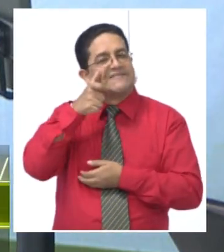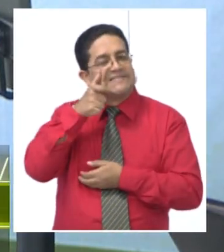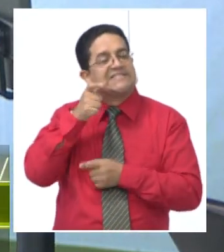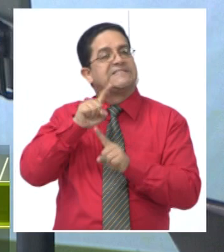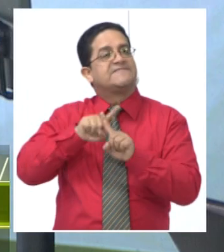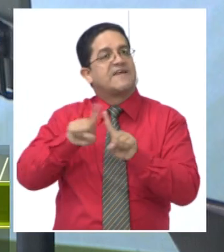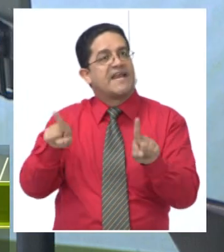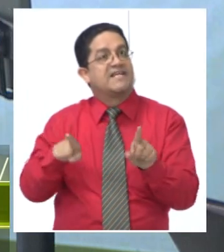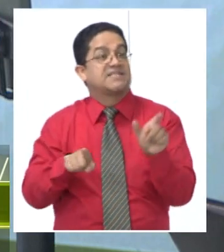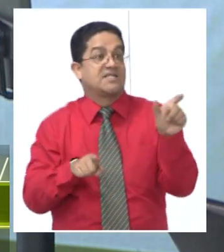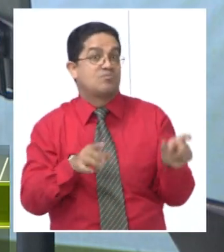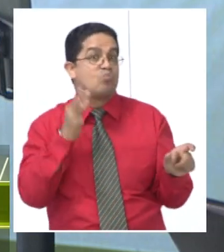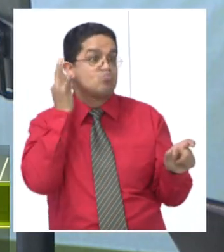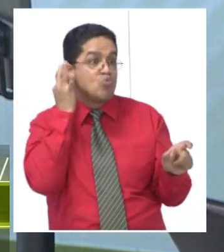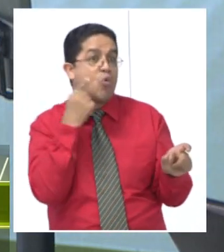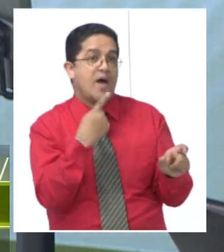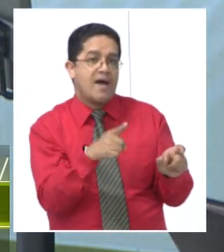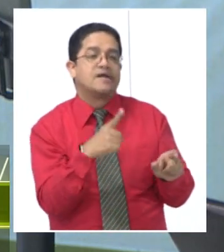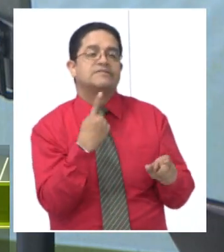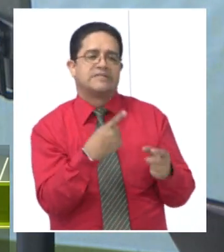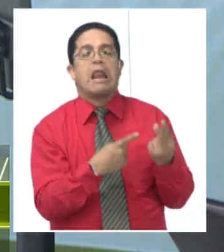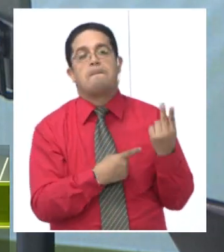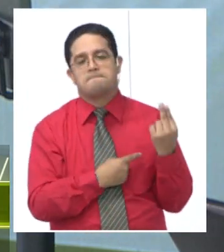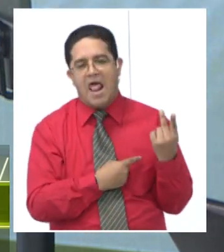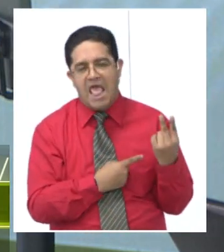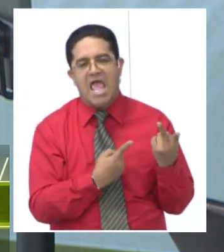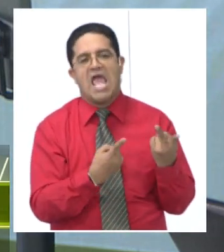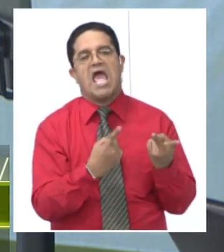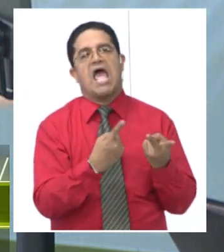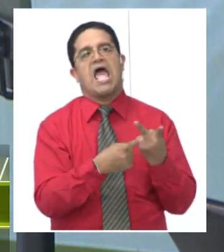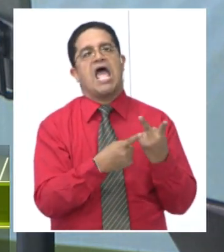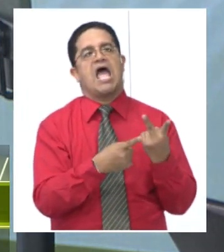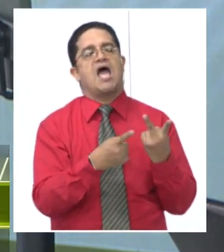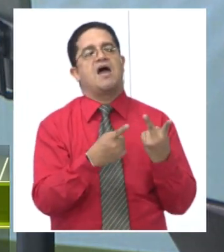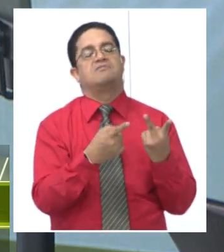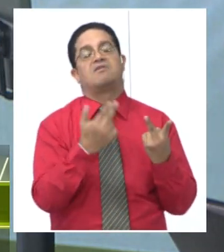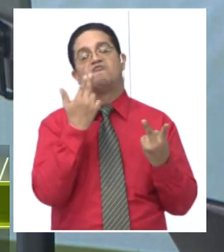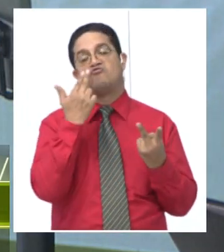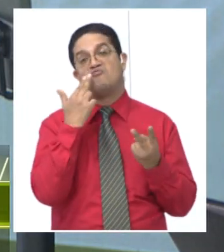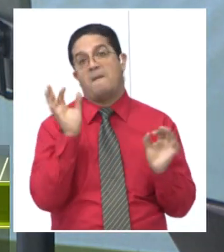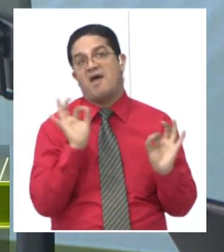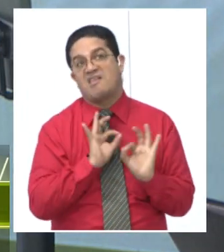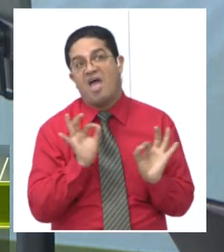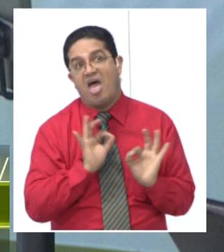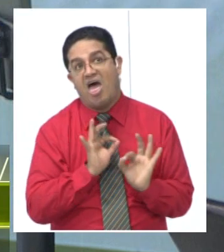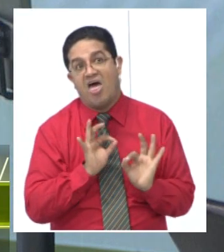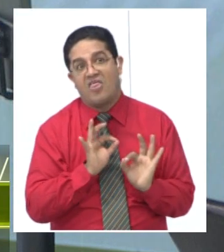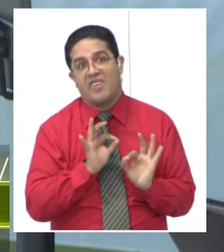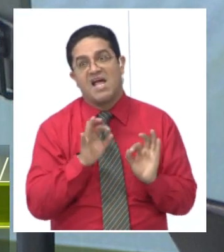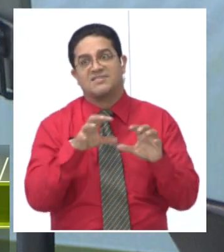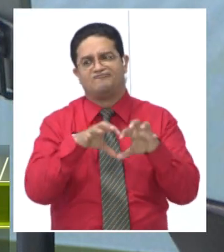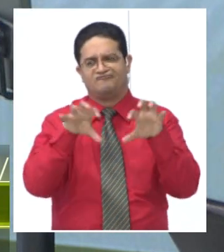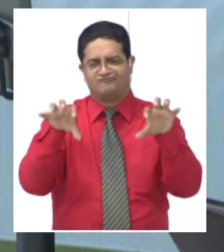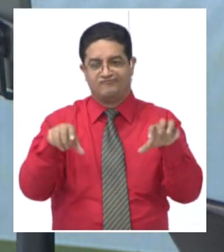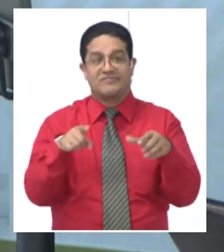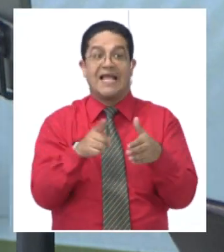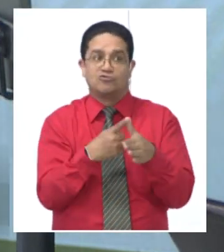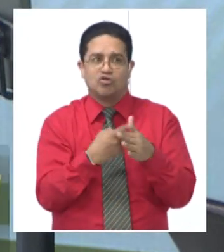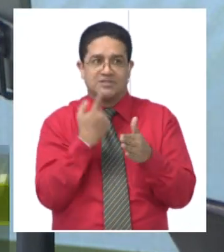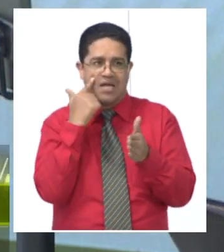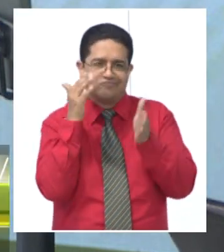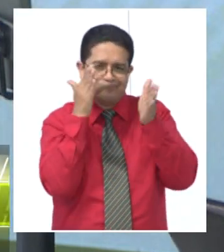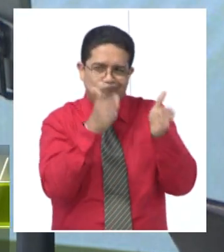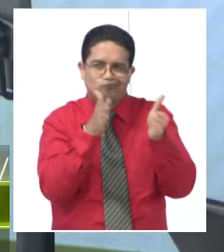una paciente que tiene una pareja estable, que no tiene otras parejas, que no fuma, ¿entiendes? Entonces tú personalizas